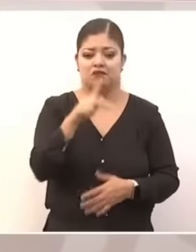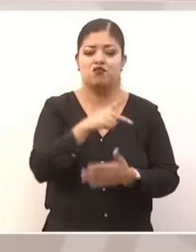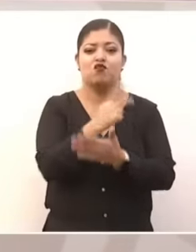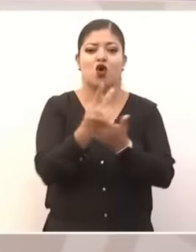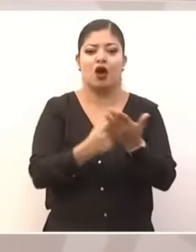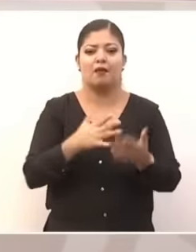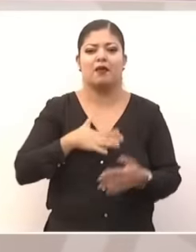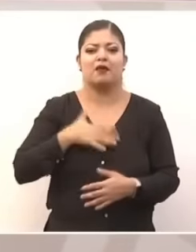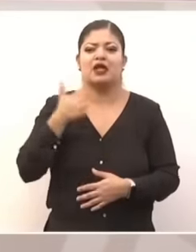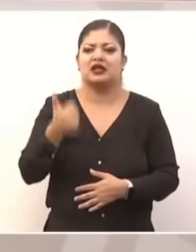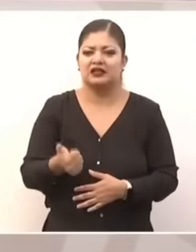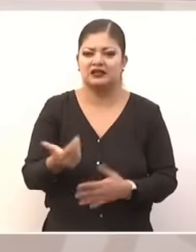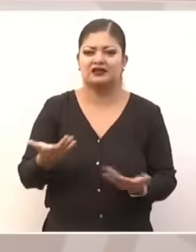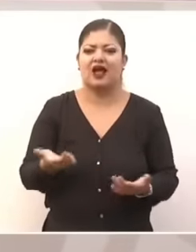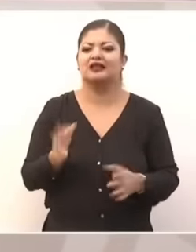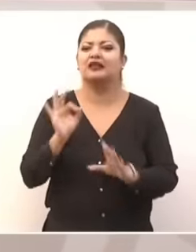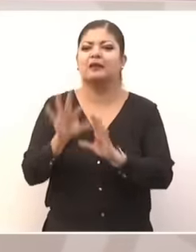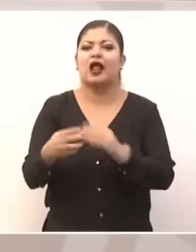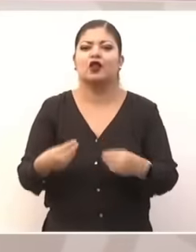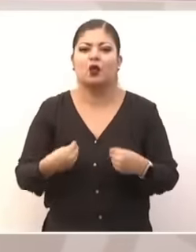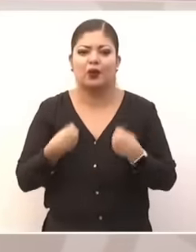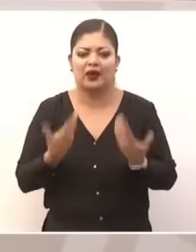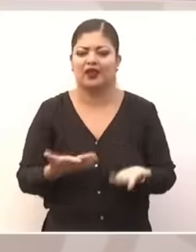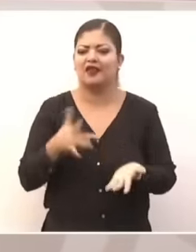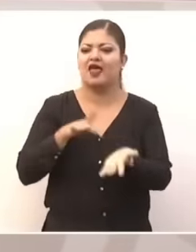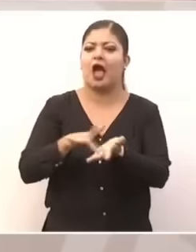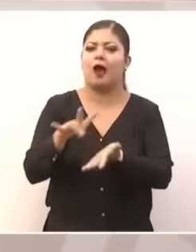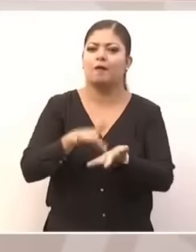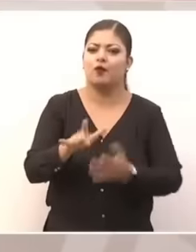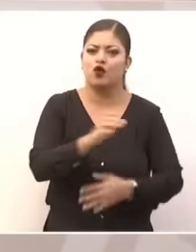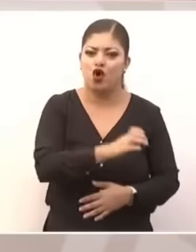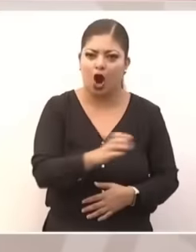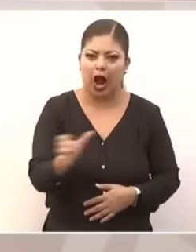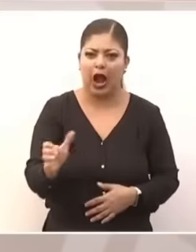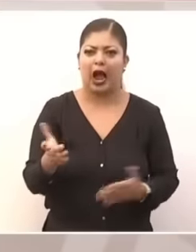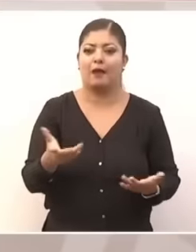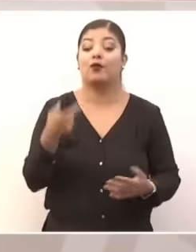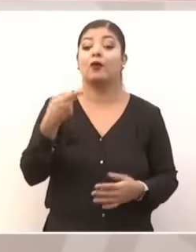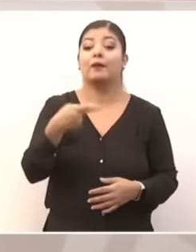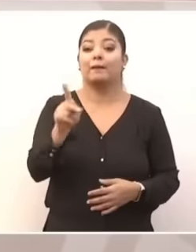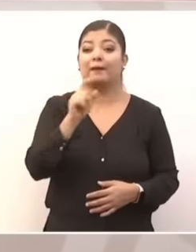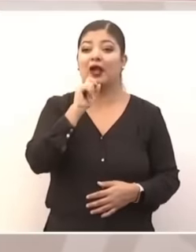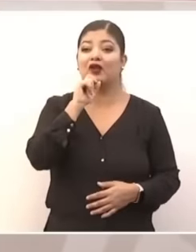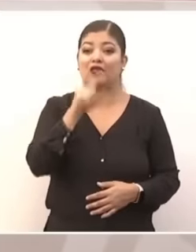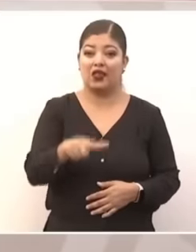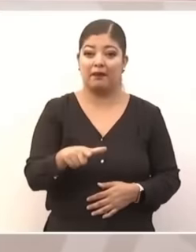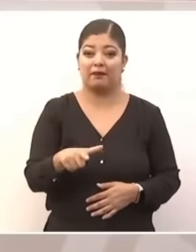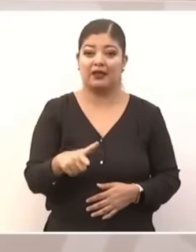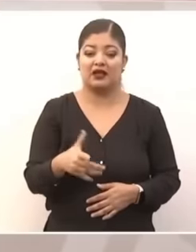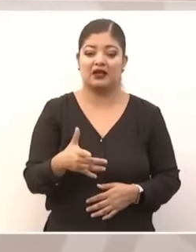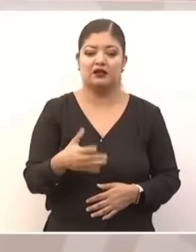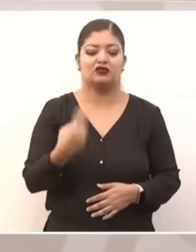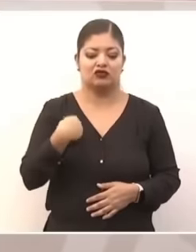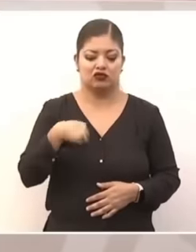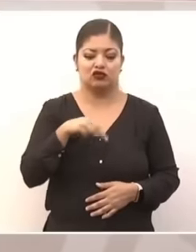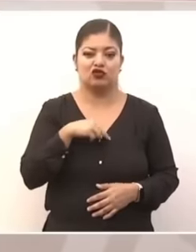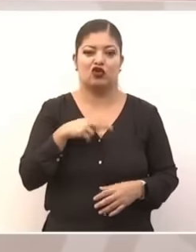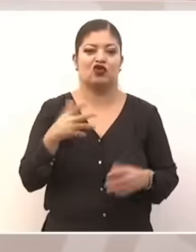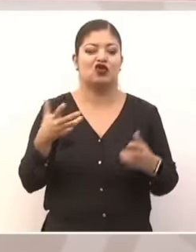bienestar, Sembrando Vida, el apoyo al campo. Pero además vamos a